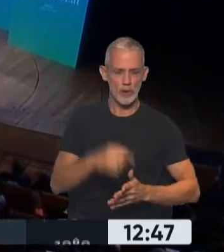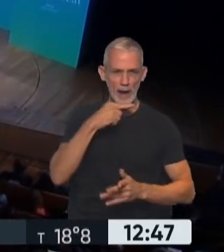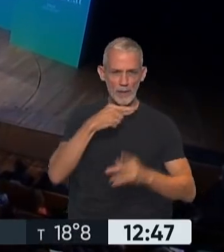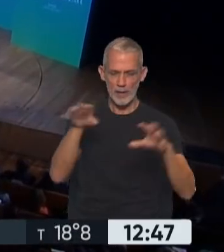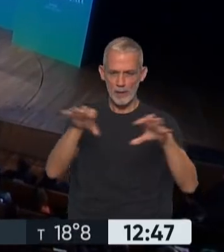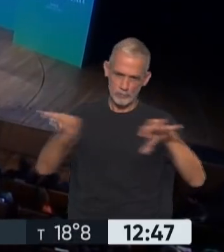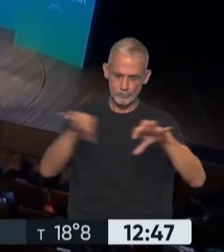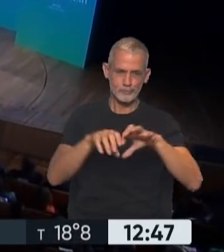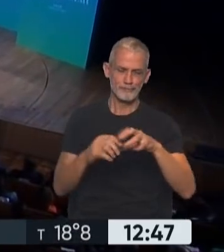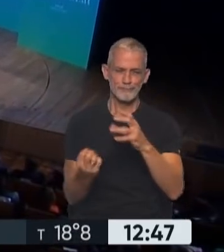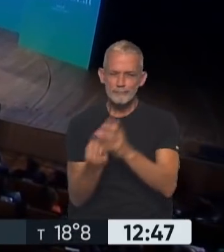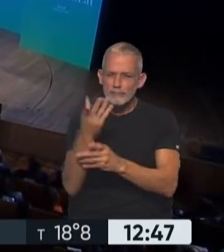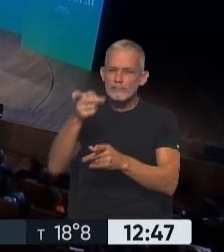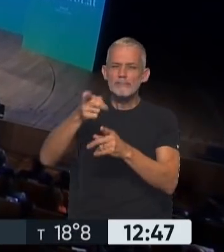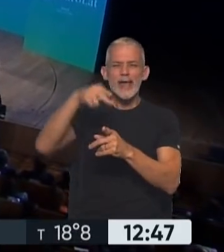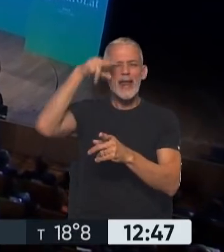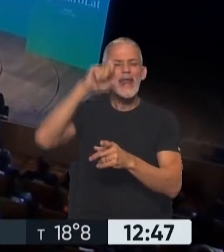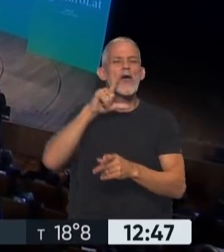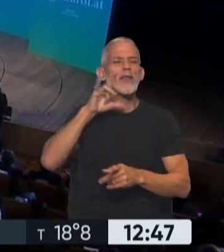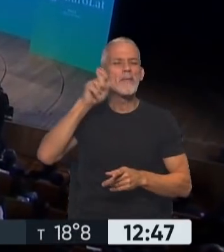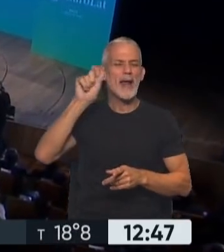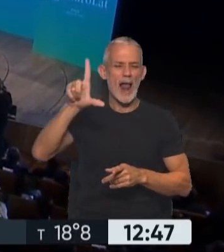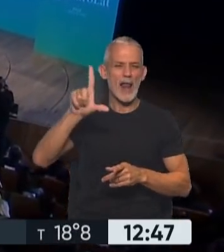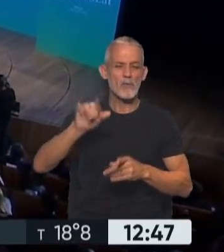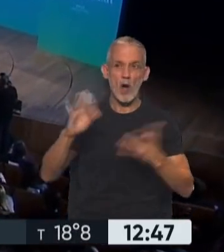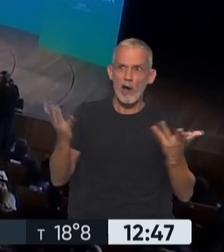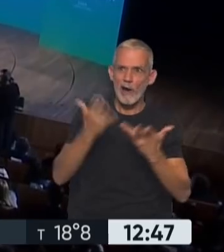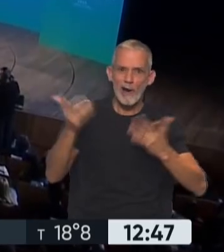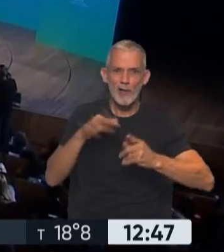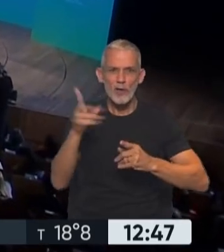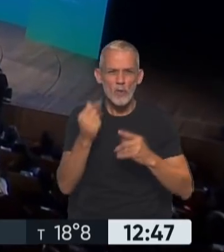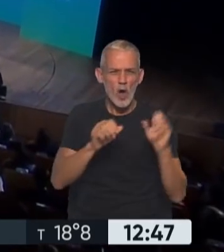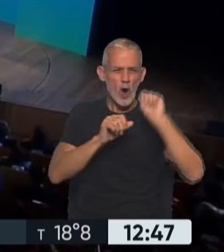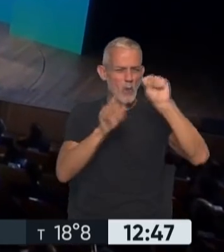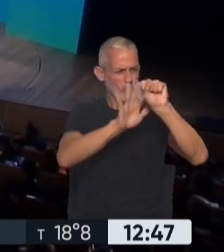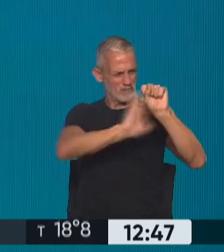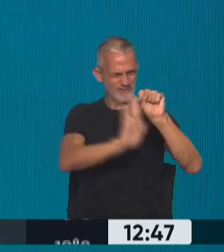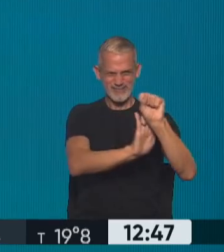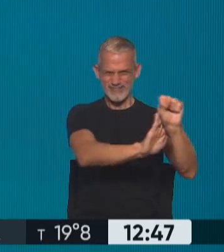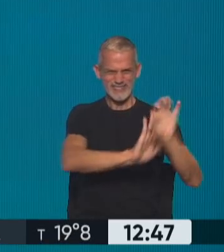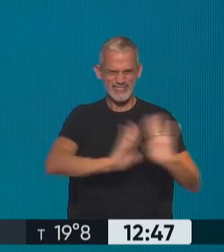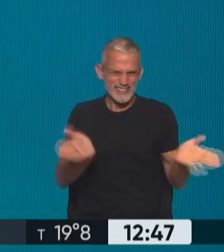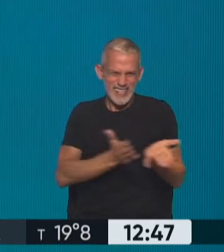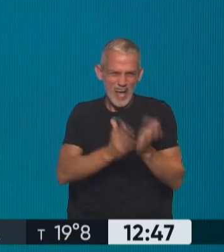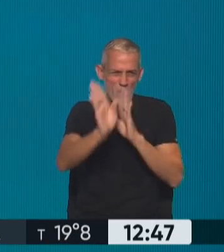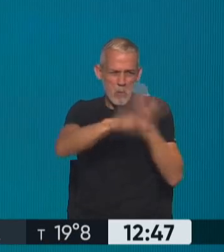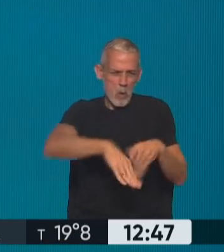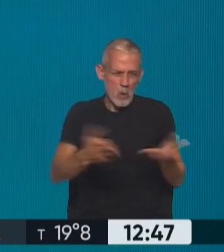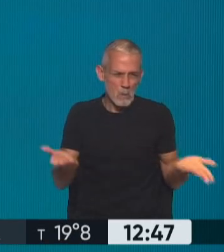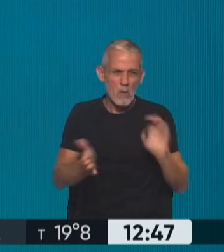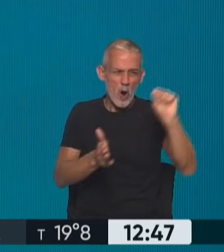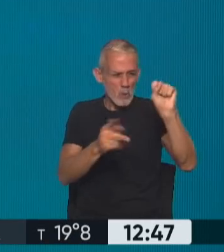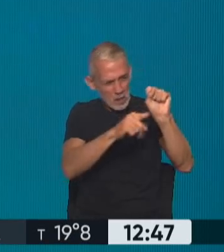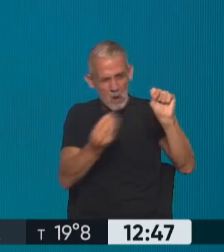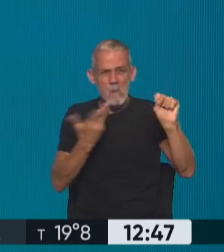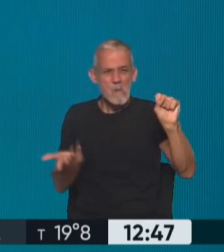surge la doctrina neoliberal. Ya no era necesario defenderse del peligro del oso comunista. Había caído el muro de Berlín.